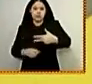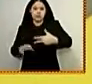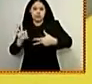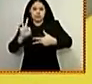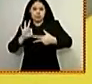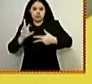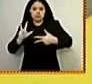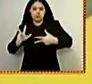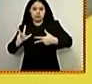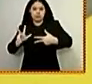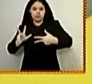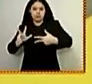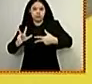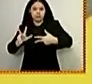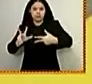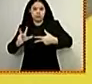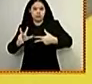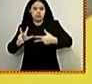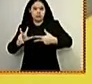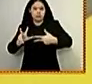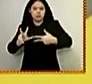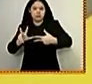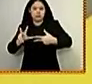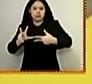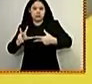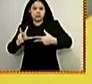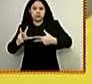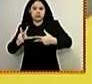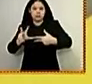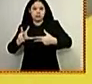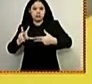93, último número favorecido.